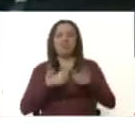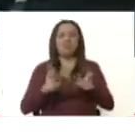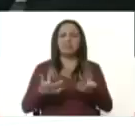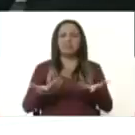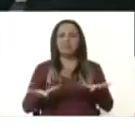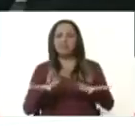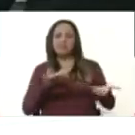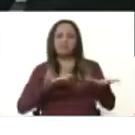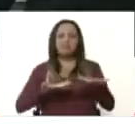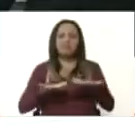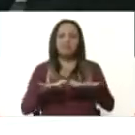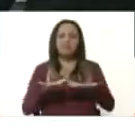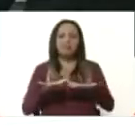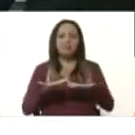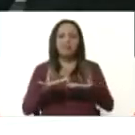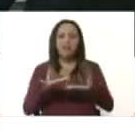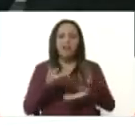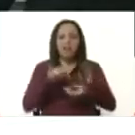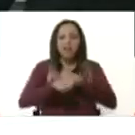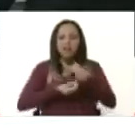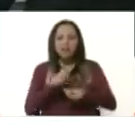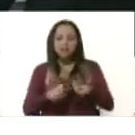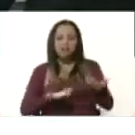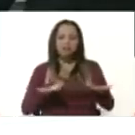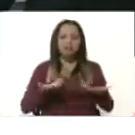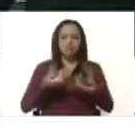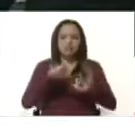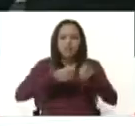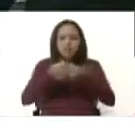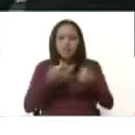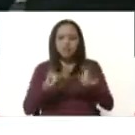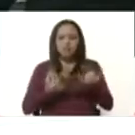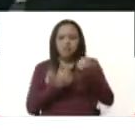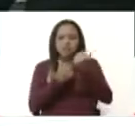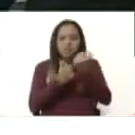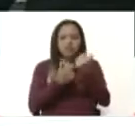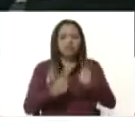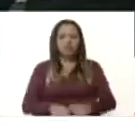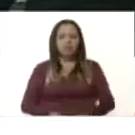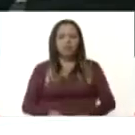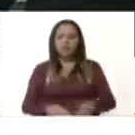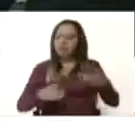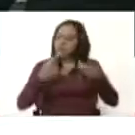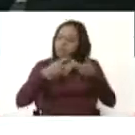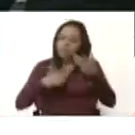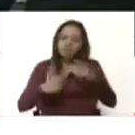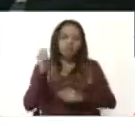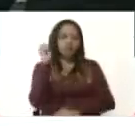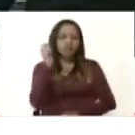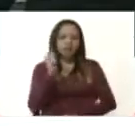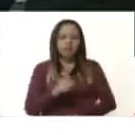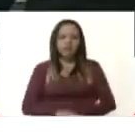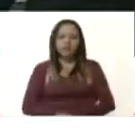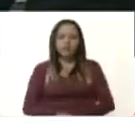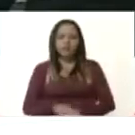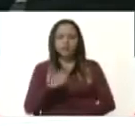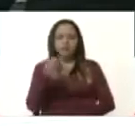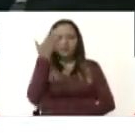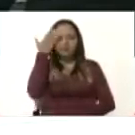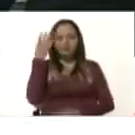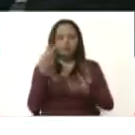transabilidad y el sustento líquido monetario y todas las teorías que surgen, ustedes saben, surgen muchas